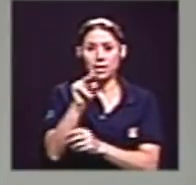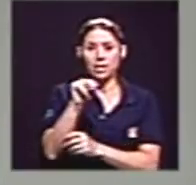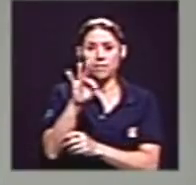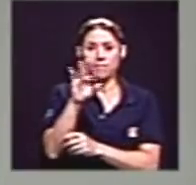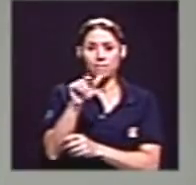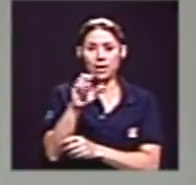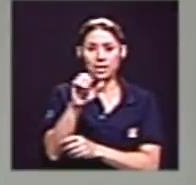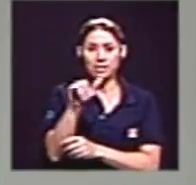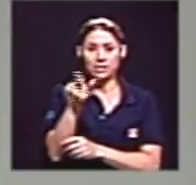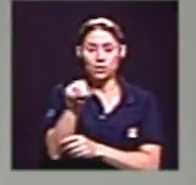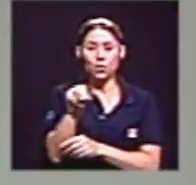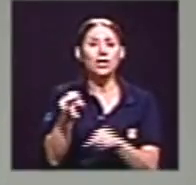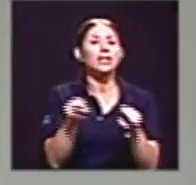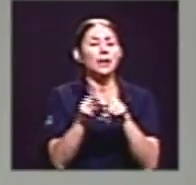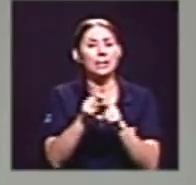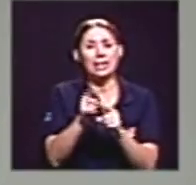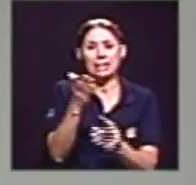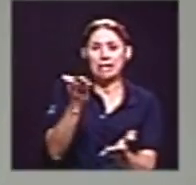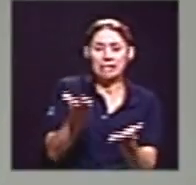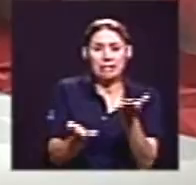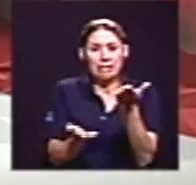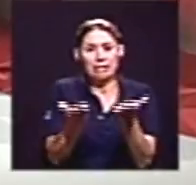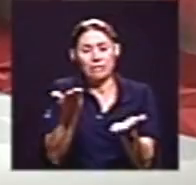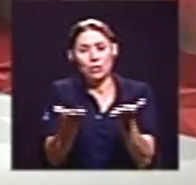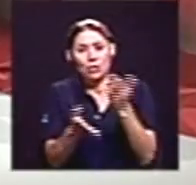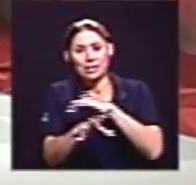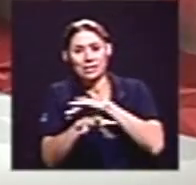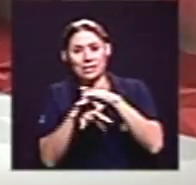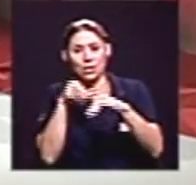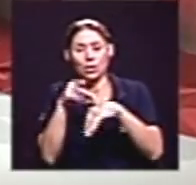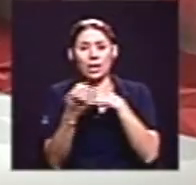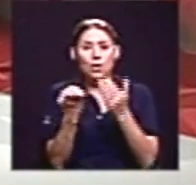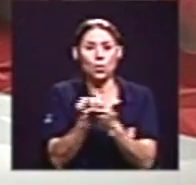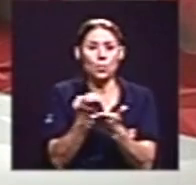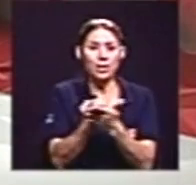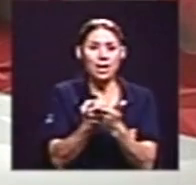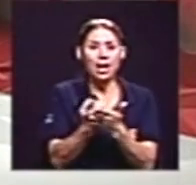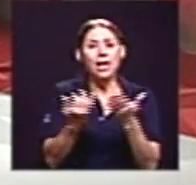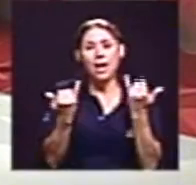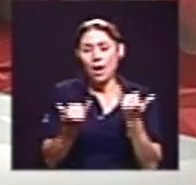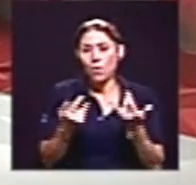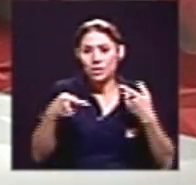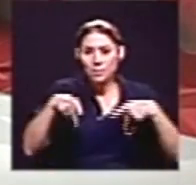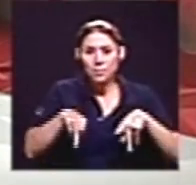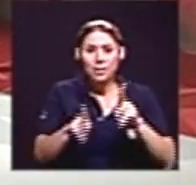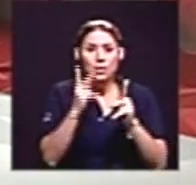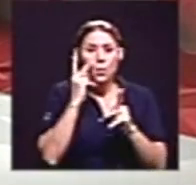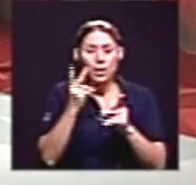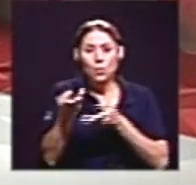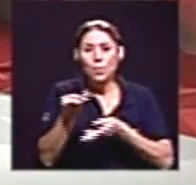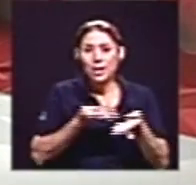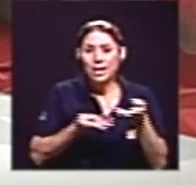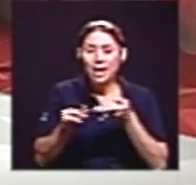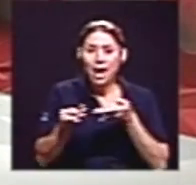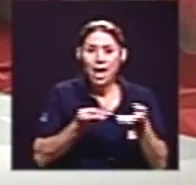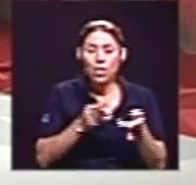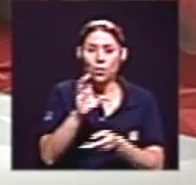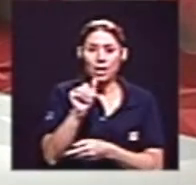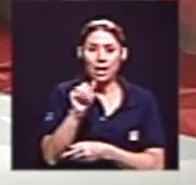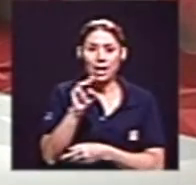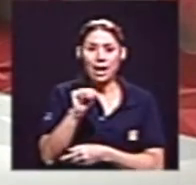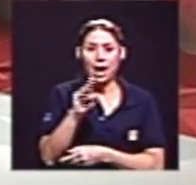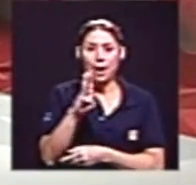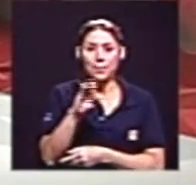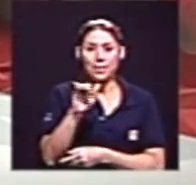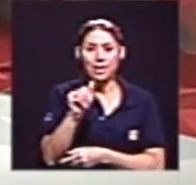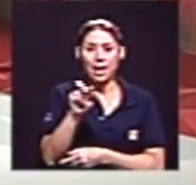desequilibrio externo de esta economía, que también era un tema complicado, y nos está permitiendo ahora ver un mercado cambiario ya funcionando de una mejor forma, nos